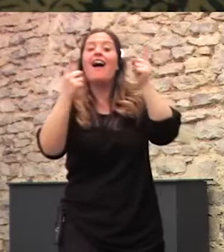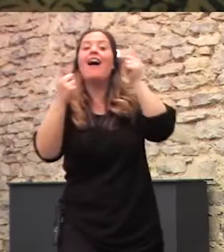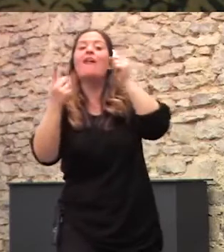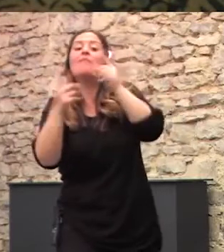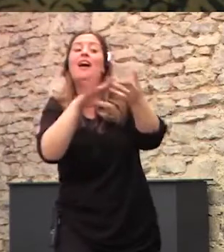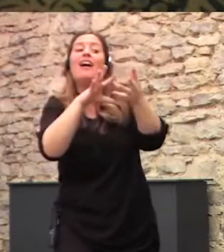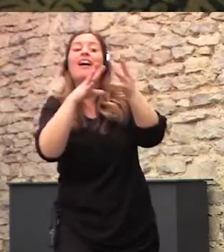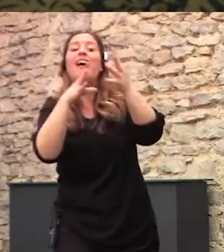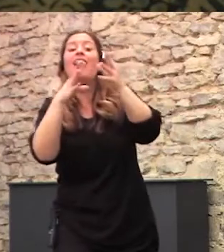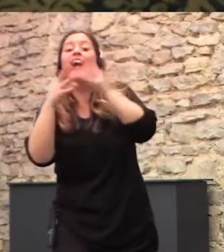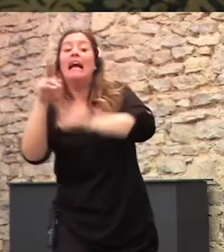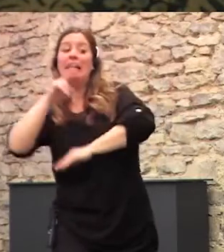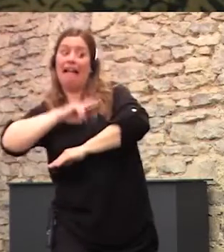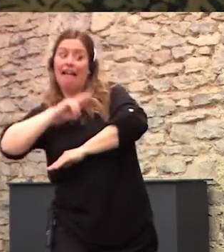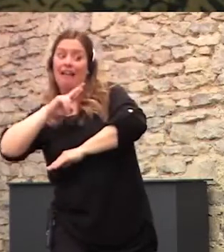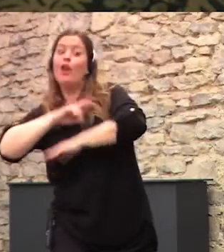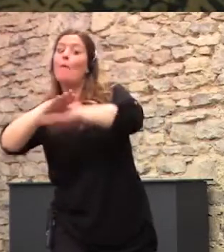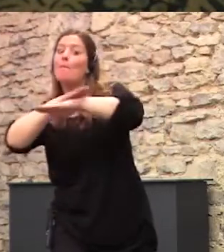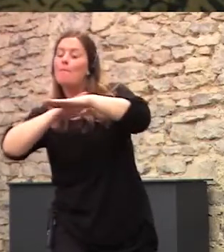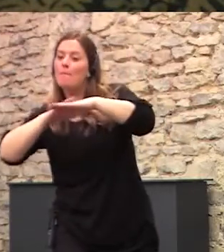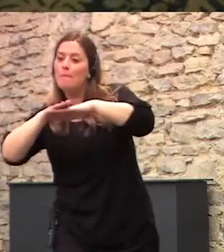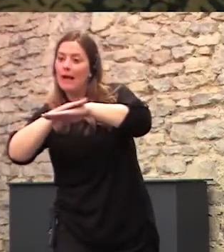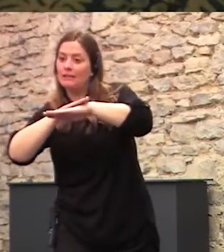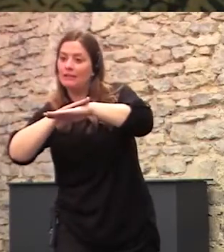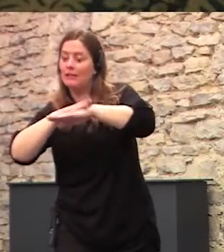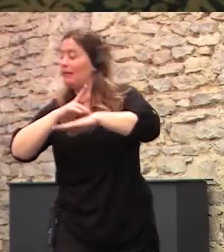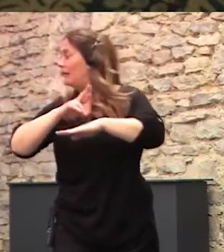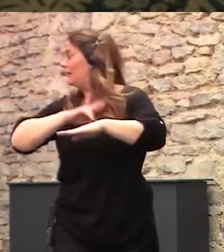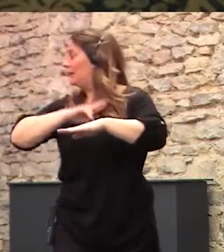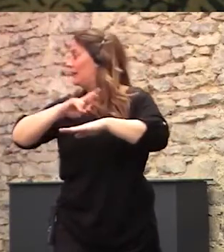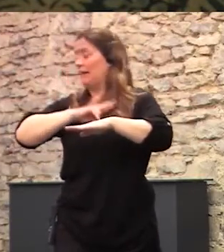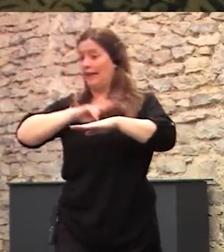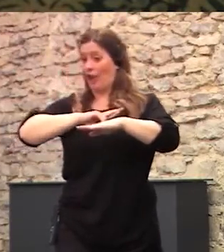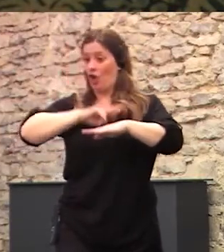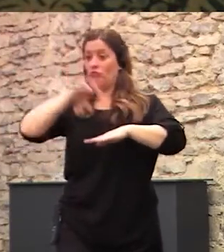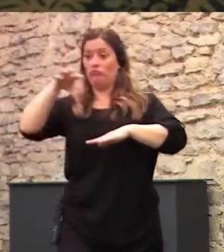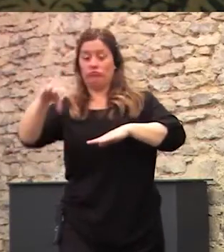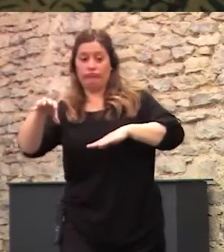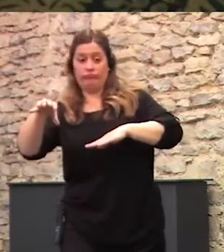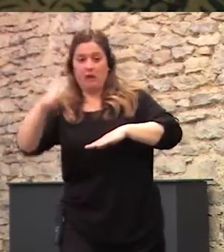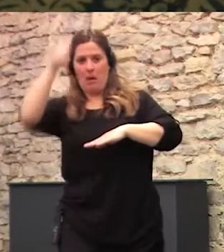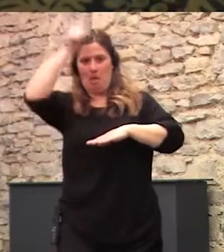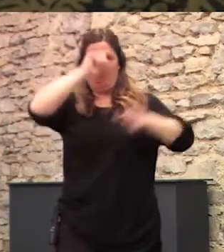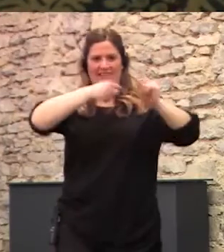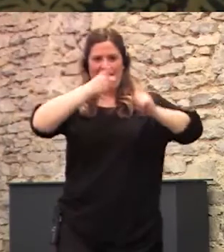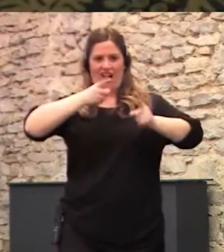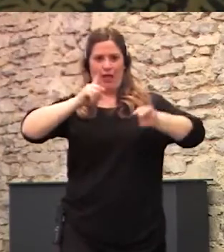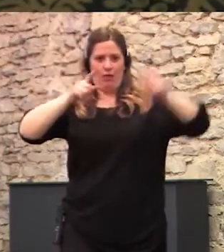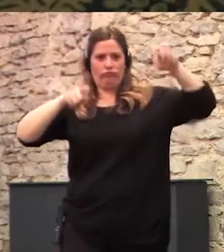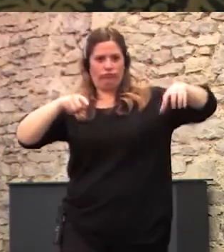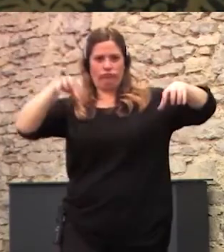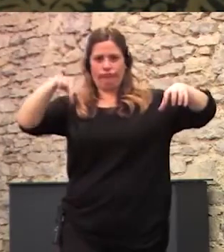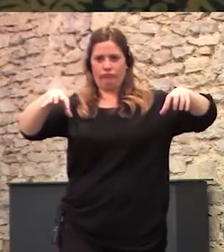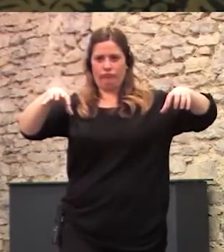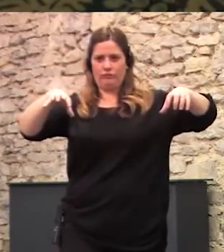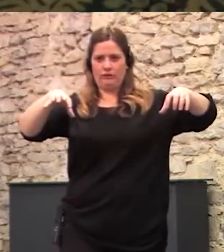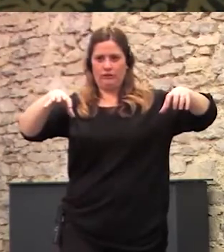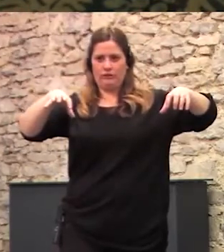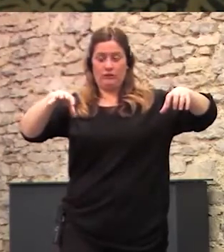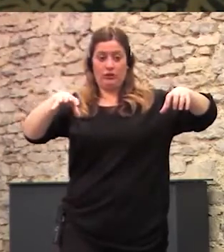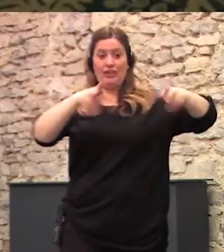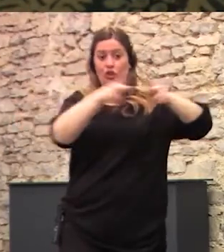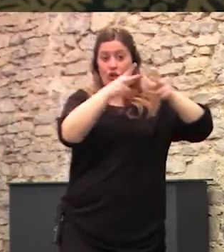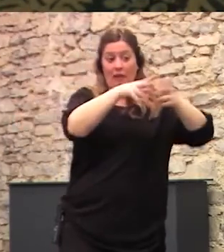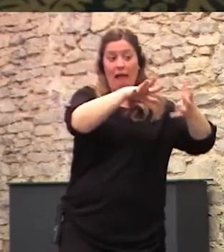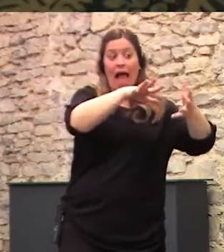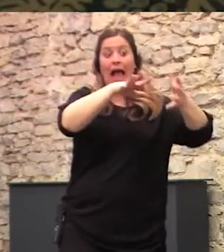La religión se situaba aquí, el patriarcado se situaba aquí, y sacar la sociedad y llevarla a la religión. Pero a lo largo de